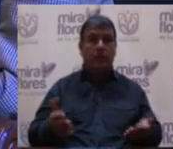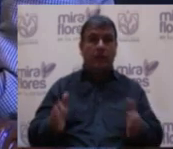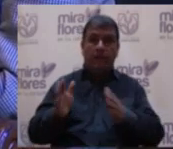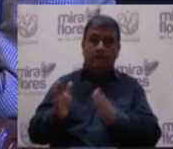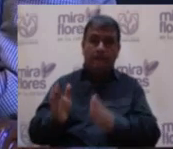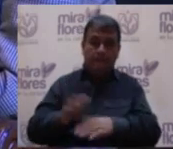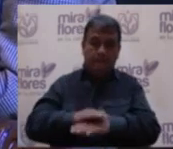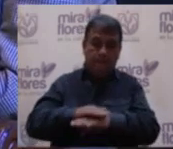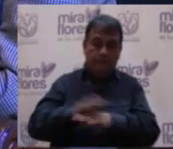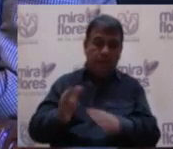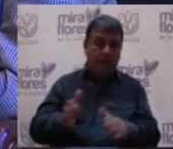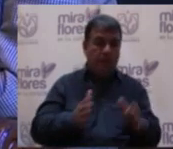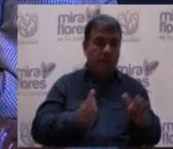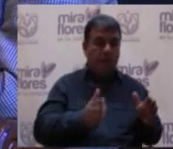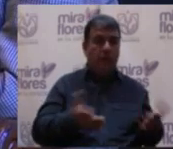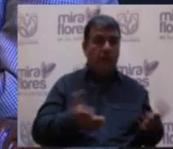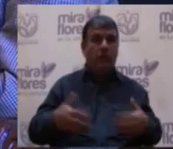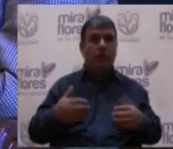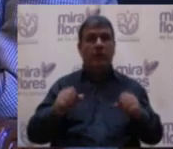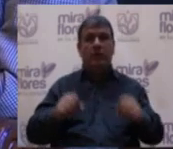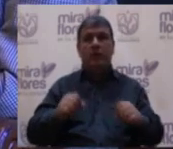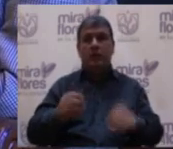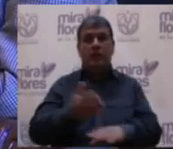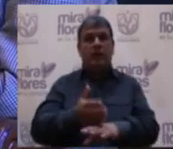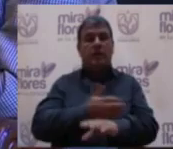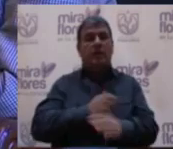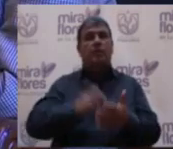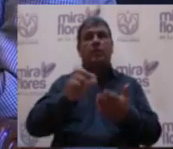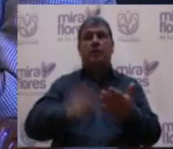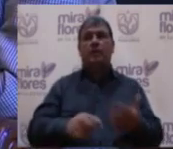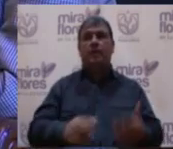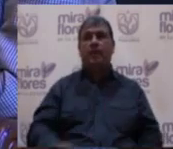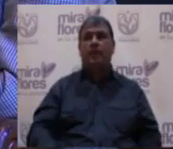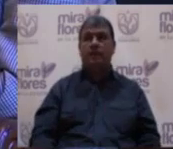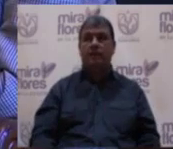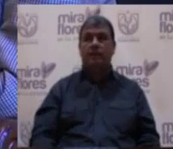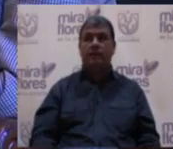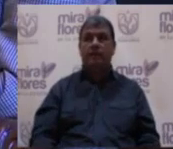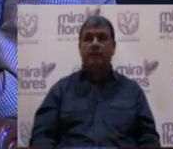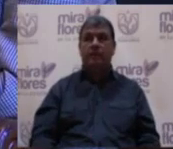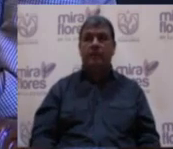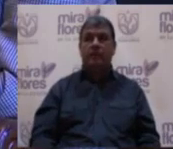planificado todavía, porque no es posible hacerlo ya que es un anteproyecto,